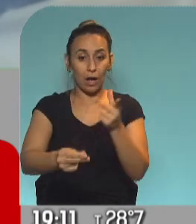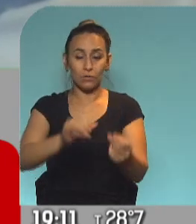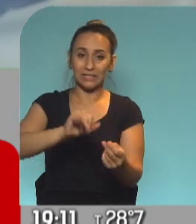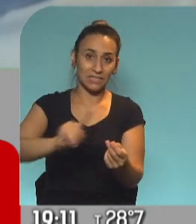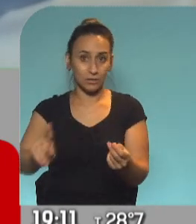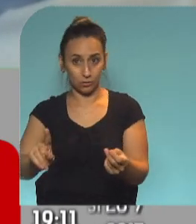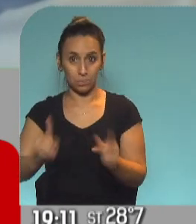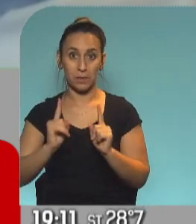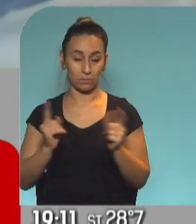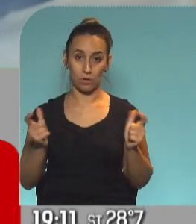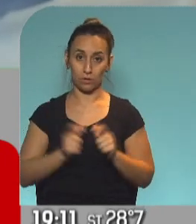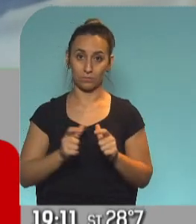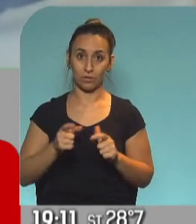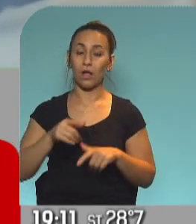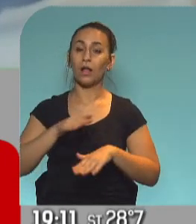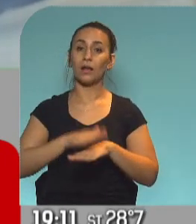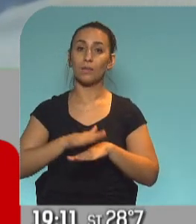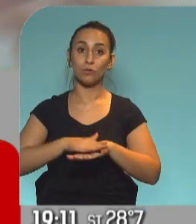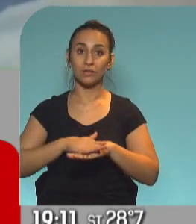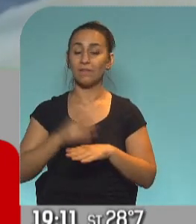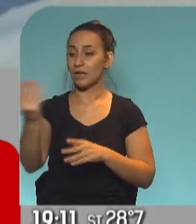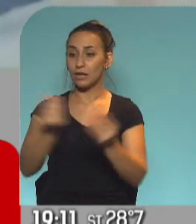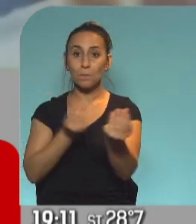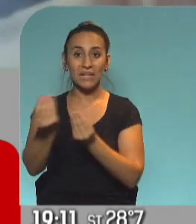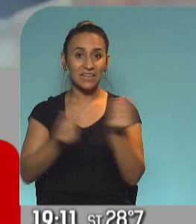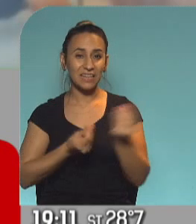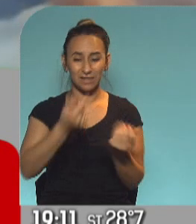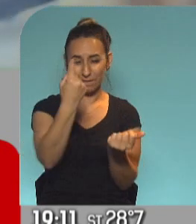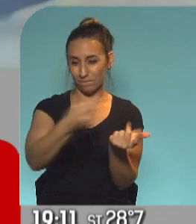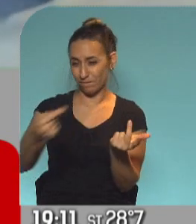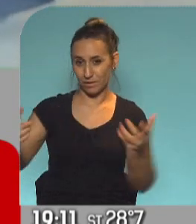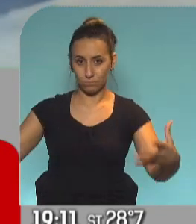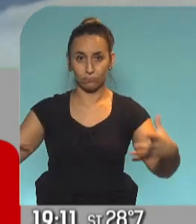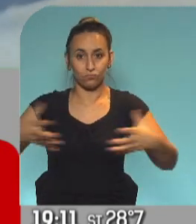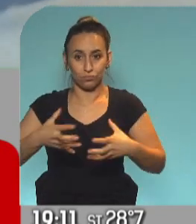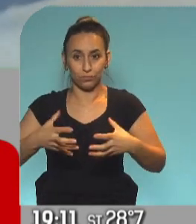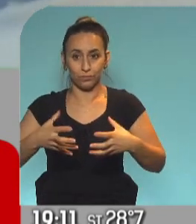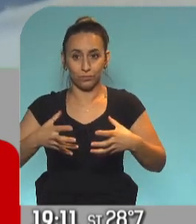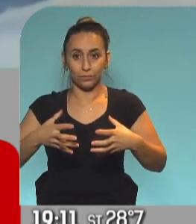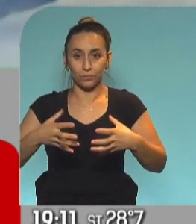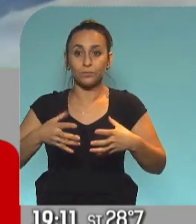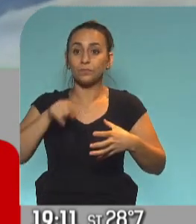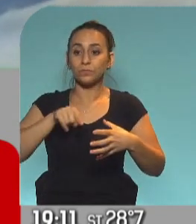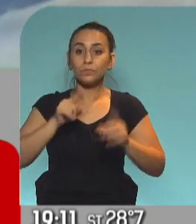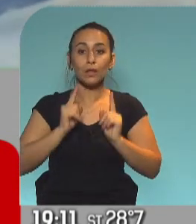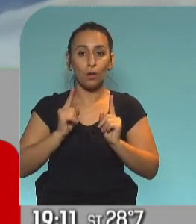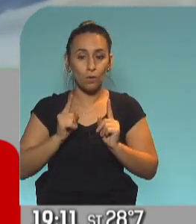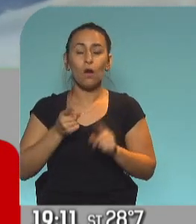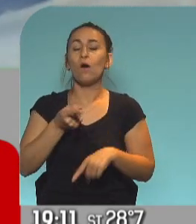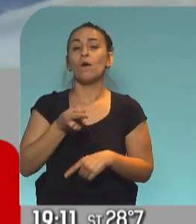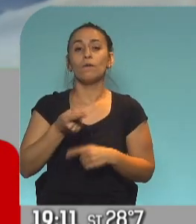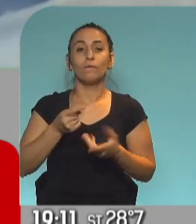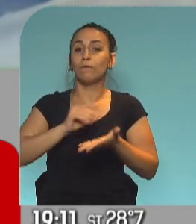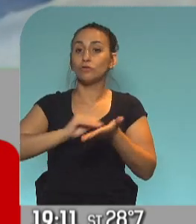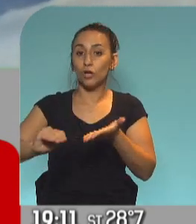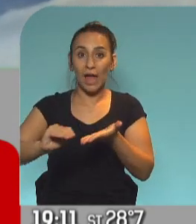en el primer punto. Esa comisión va a tener representantes, distintos representantes, se va a armar una mesa y ahí los funcionarios y funcionarias de